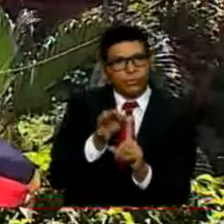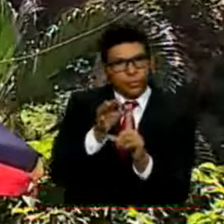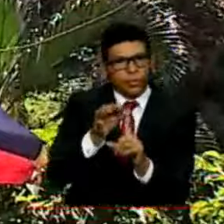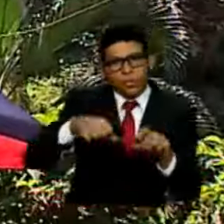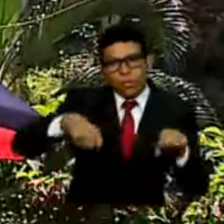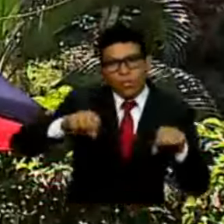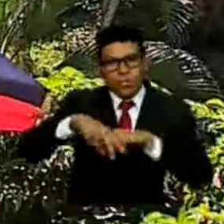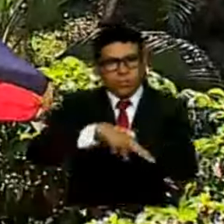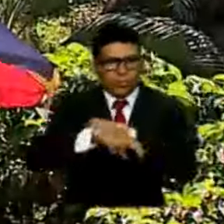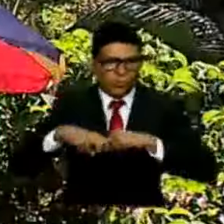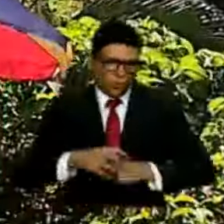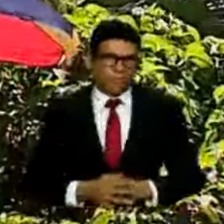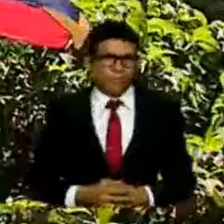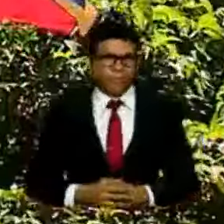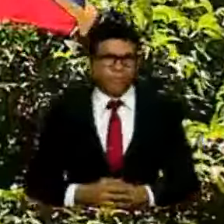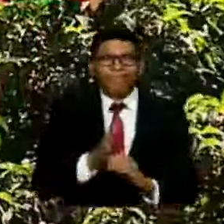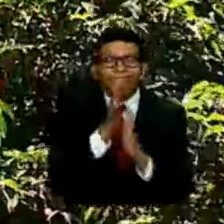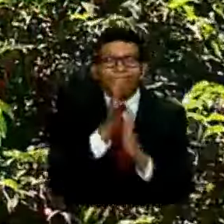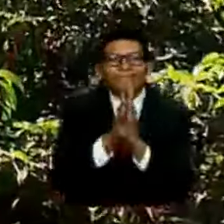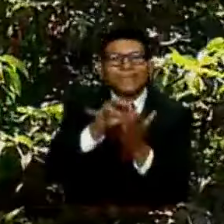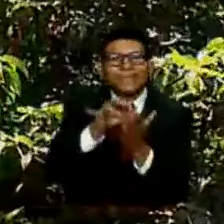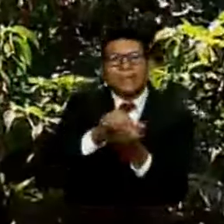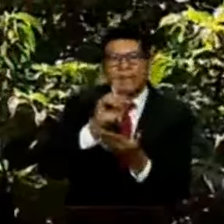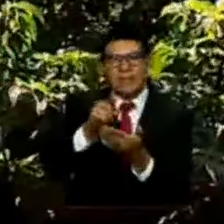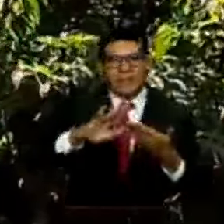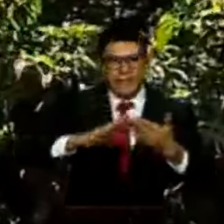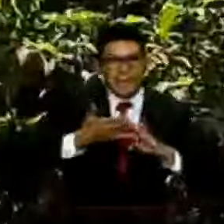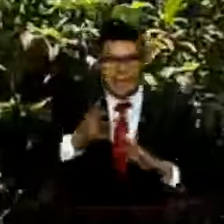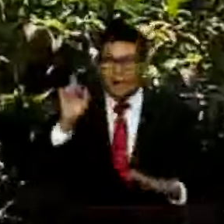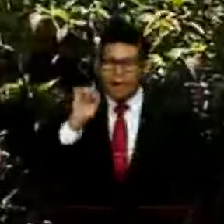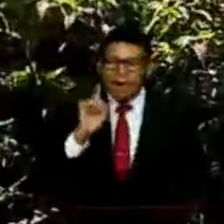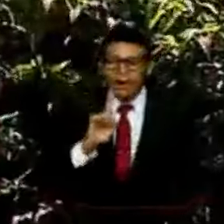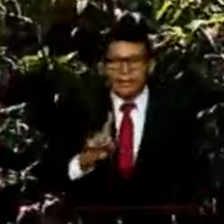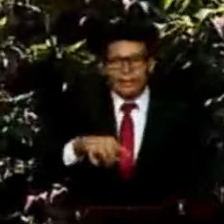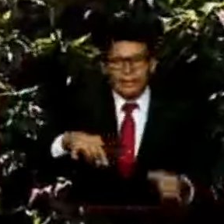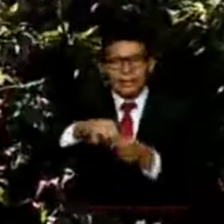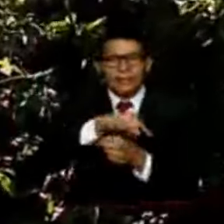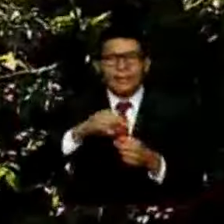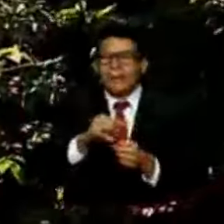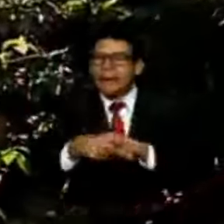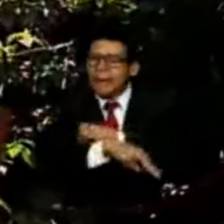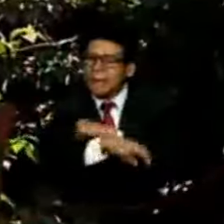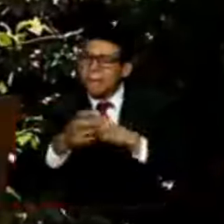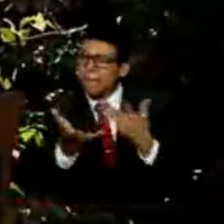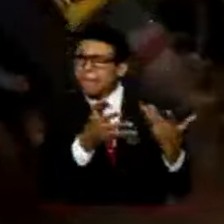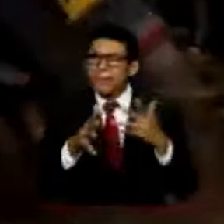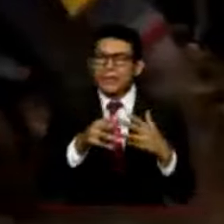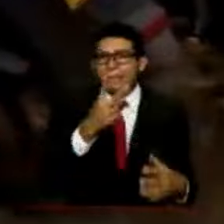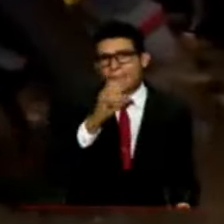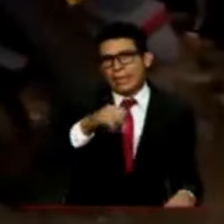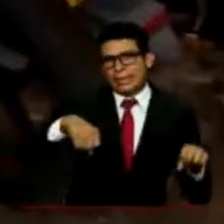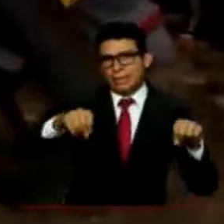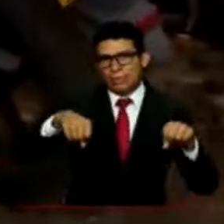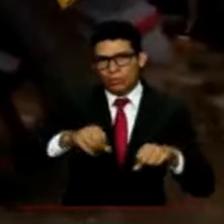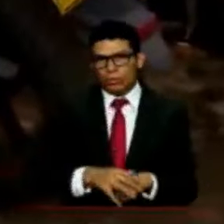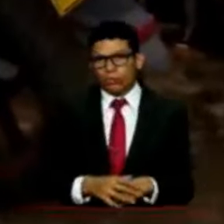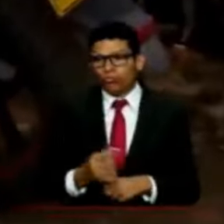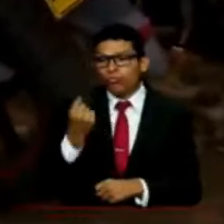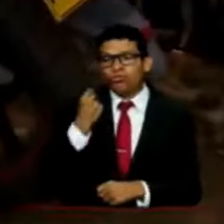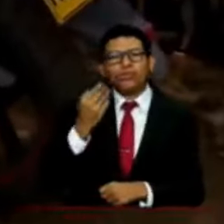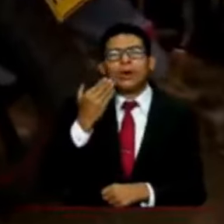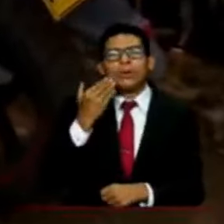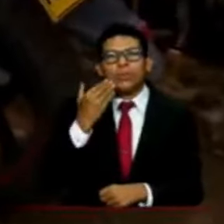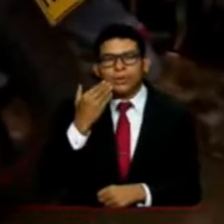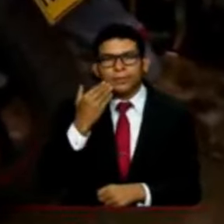atracadores según informó la misma comunidad en lo corrido del año en la zón han robado al menos 20 motocicletas el caso más reciente